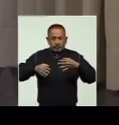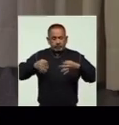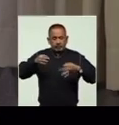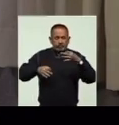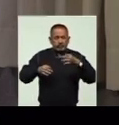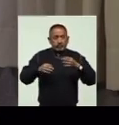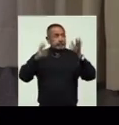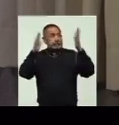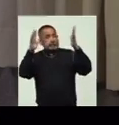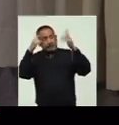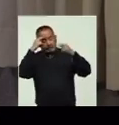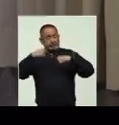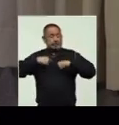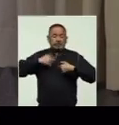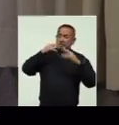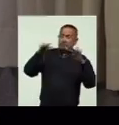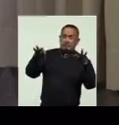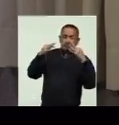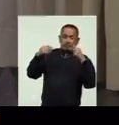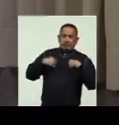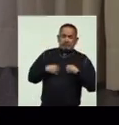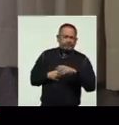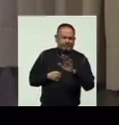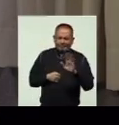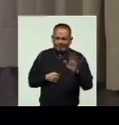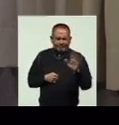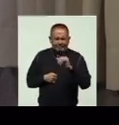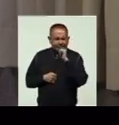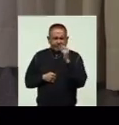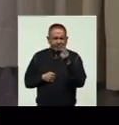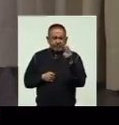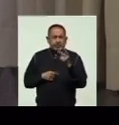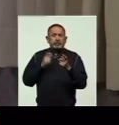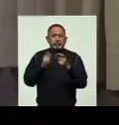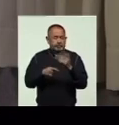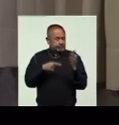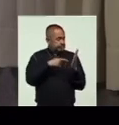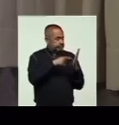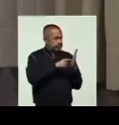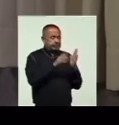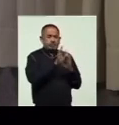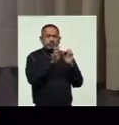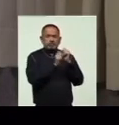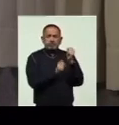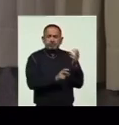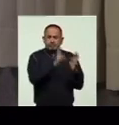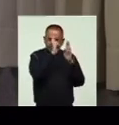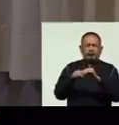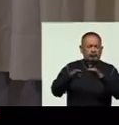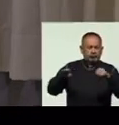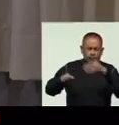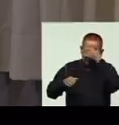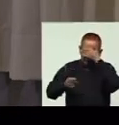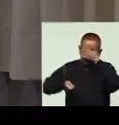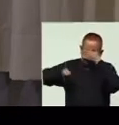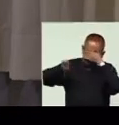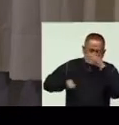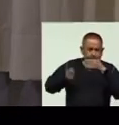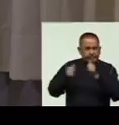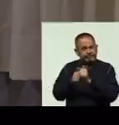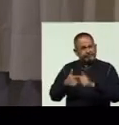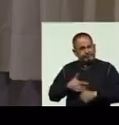aplausos nuestra guía es honrar y preservar la Justicia con